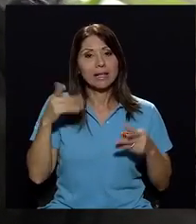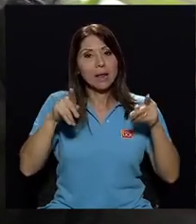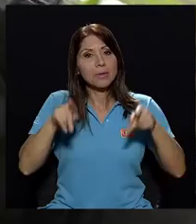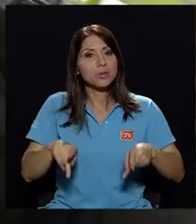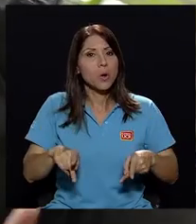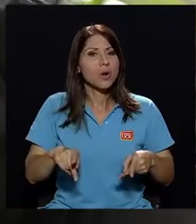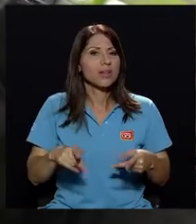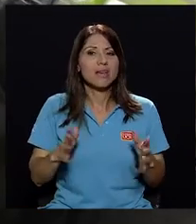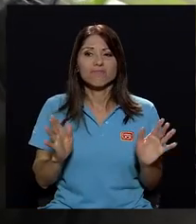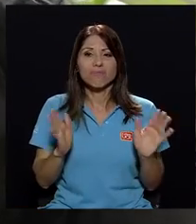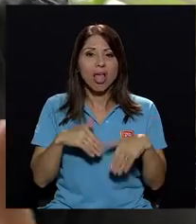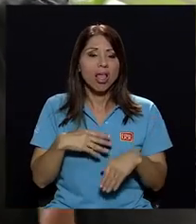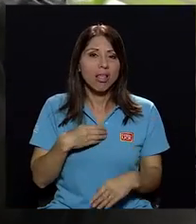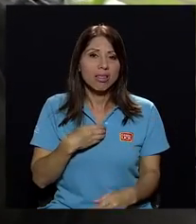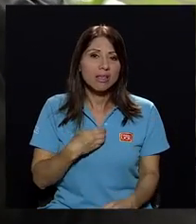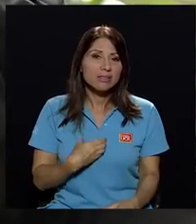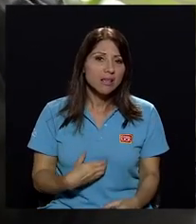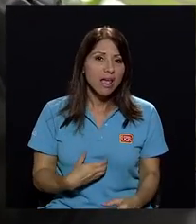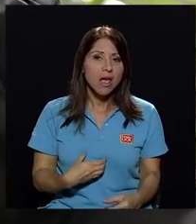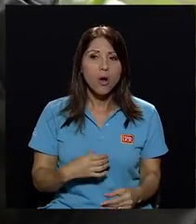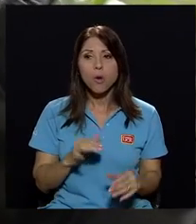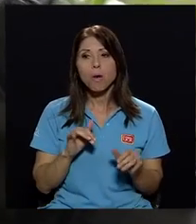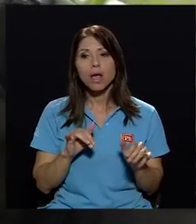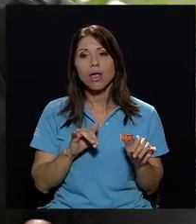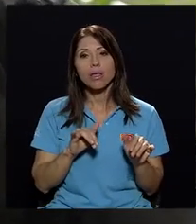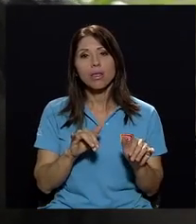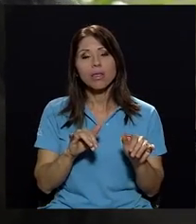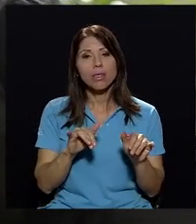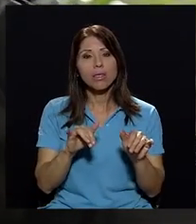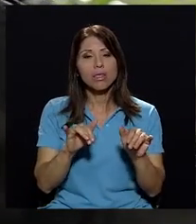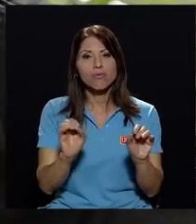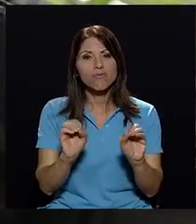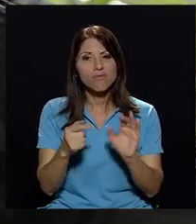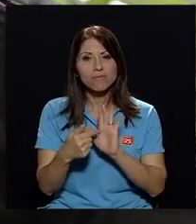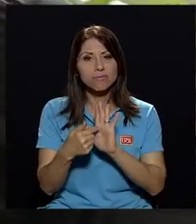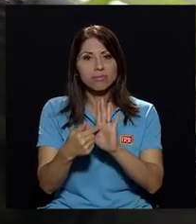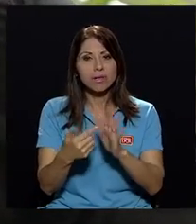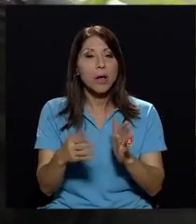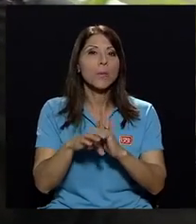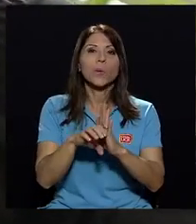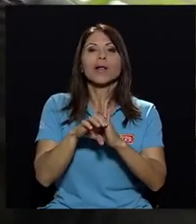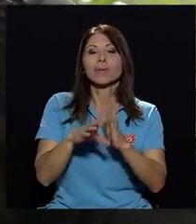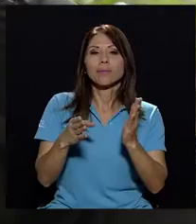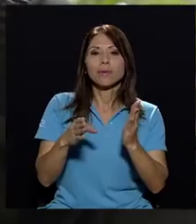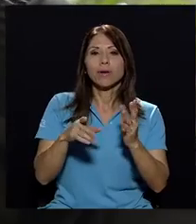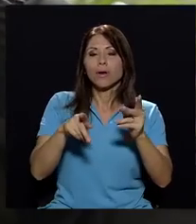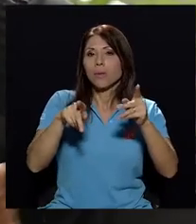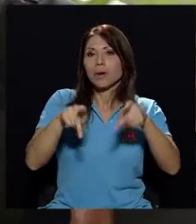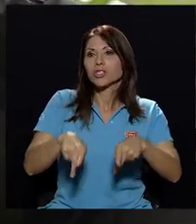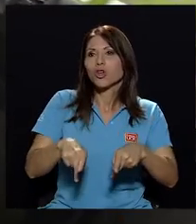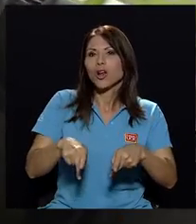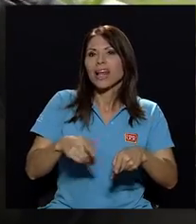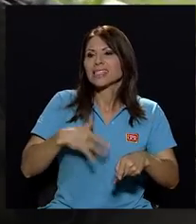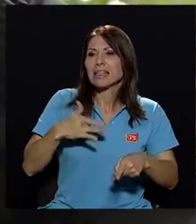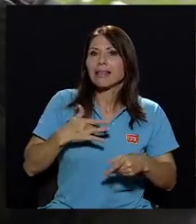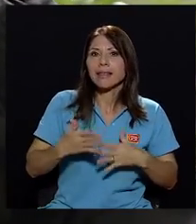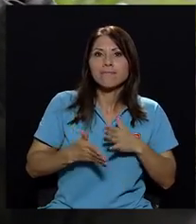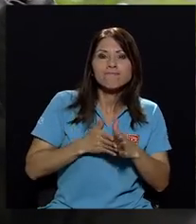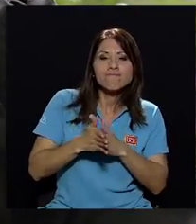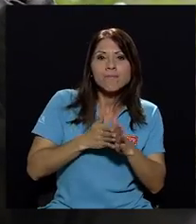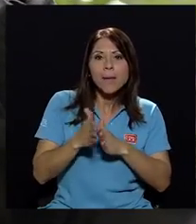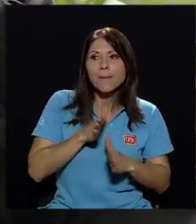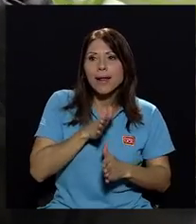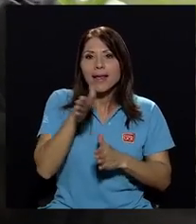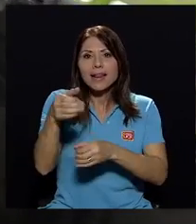pérdida del deseo, un aplanamiento. Entonces, por ejemplo, ¿qué ánimos tiene una persona para ir a trabajar